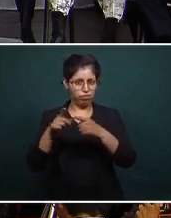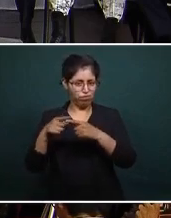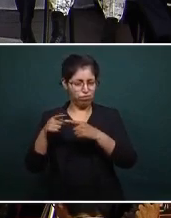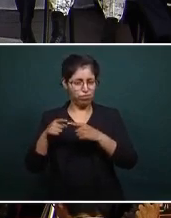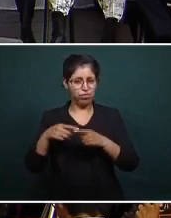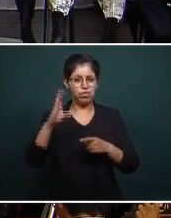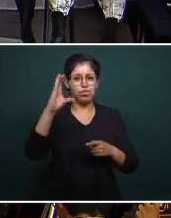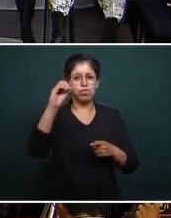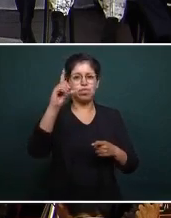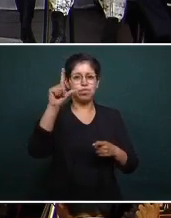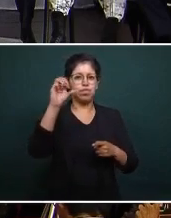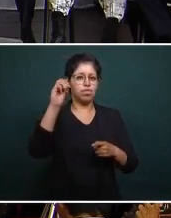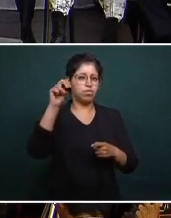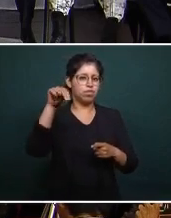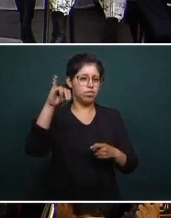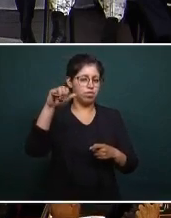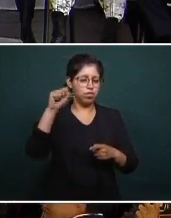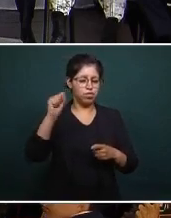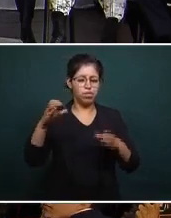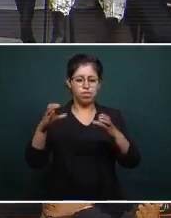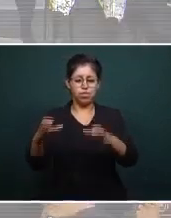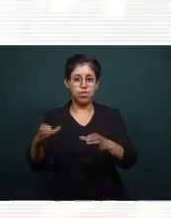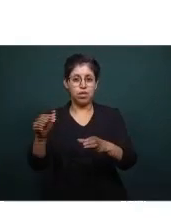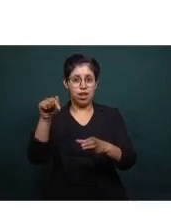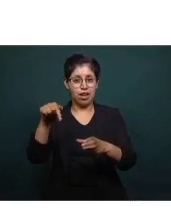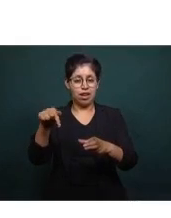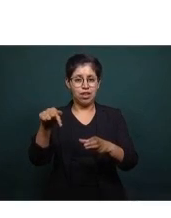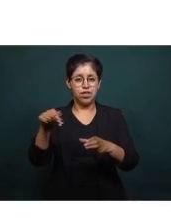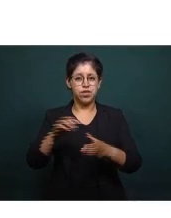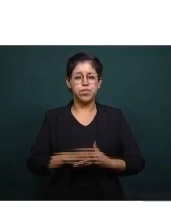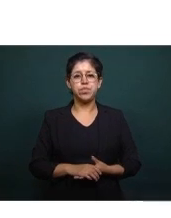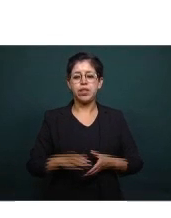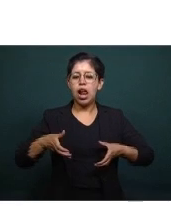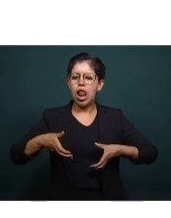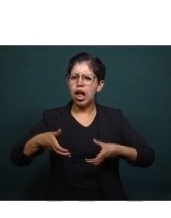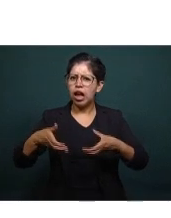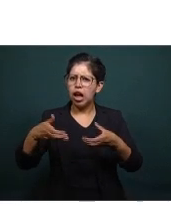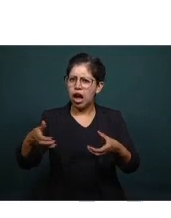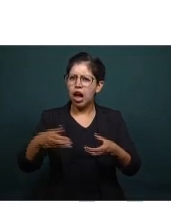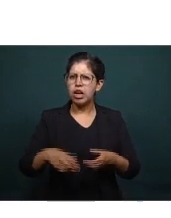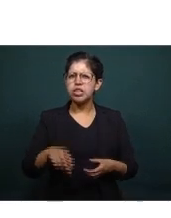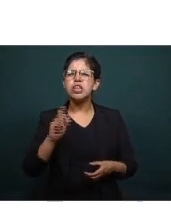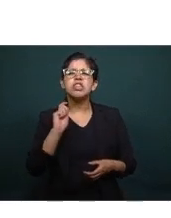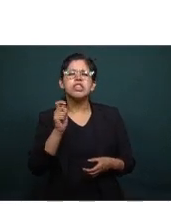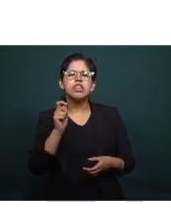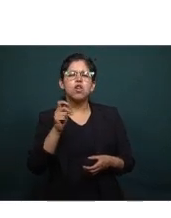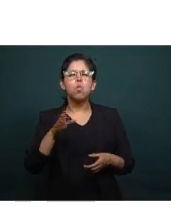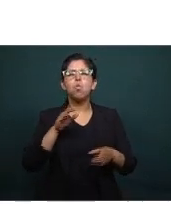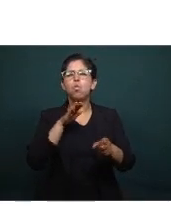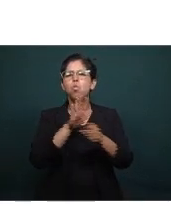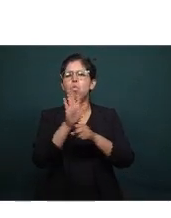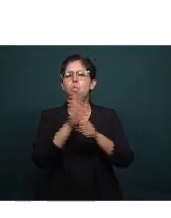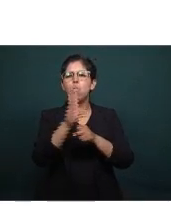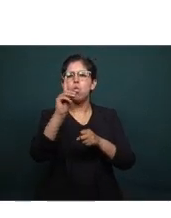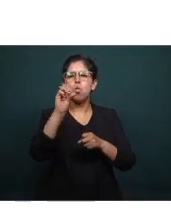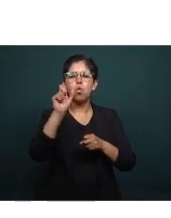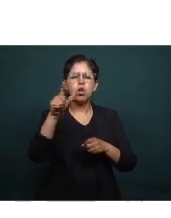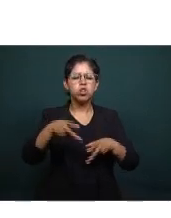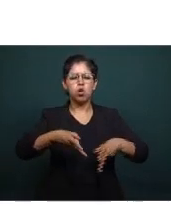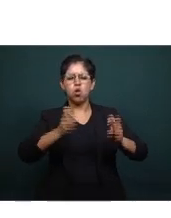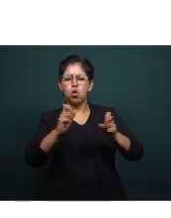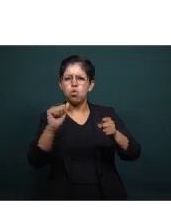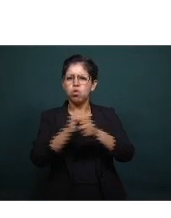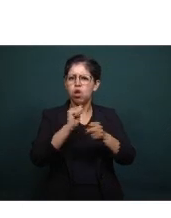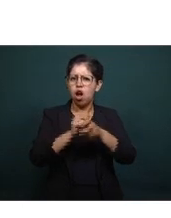San Cristóbal Centro, donde está la colonia, la calle, el tipo de delito de mayor impacto, robo a vehículo, robo